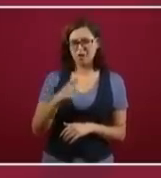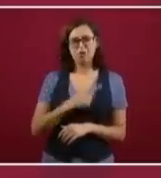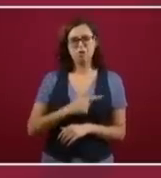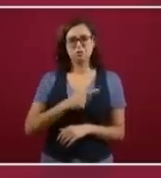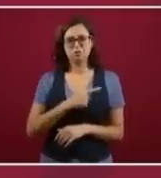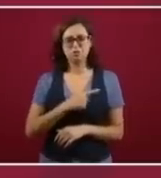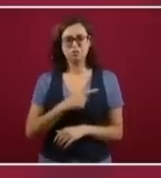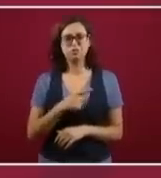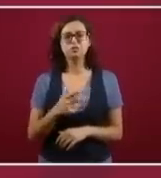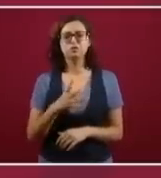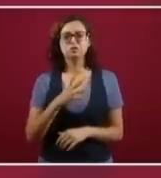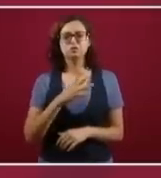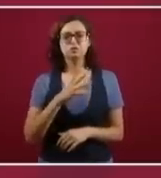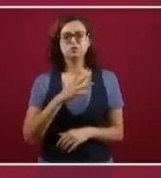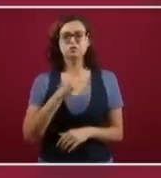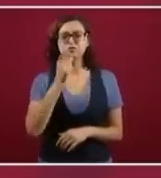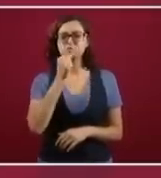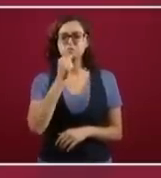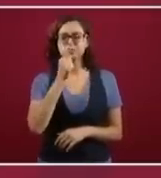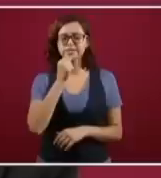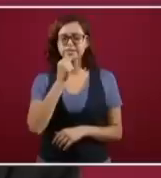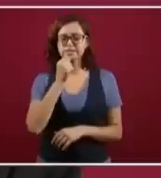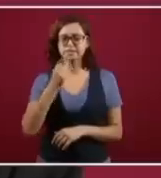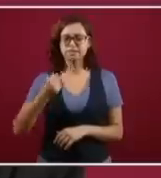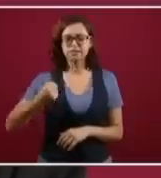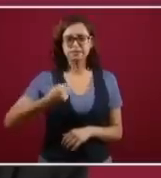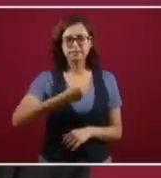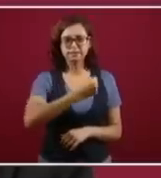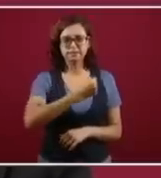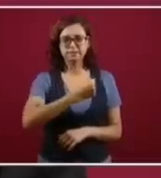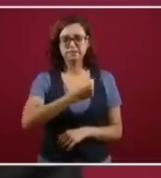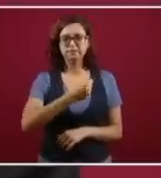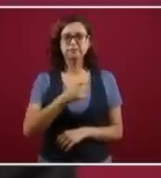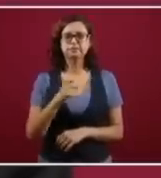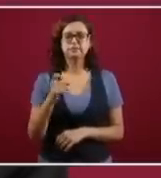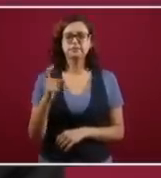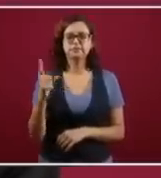policía con un escudo, viene